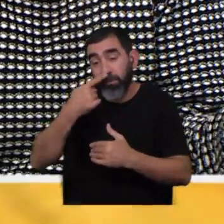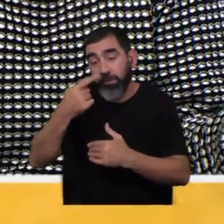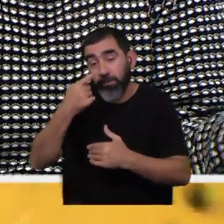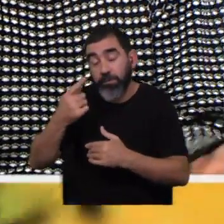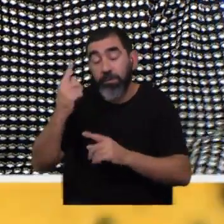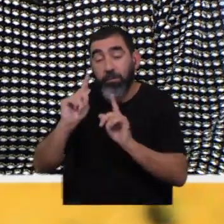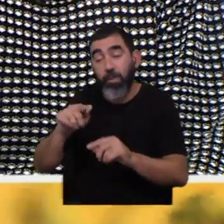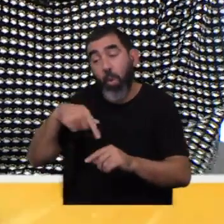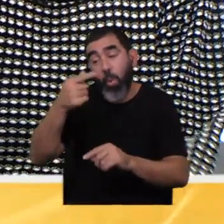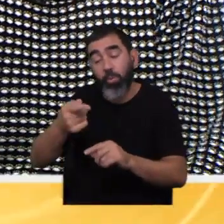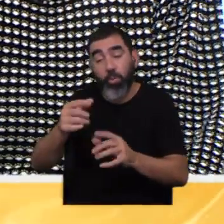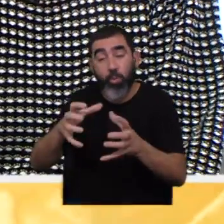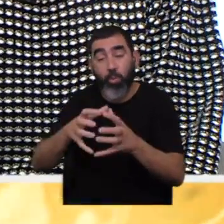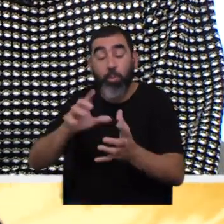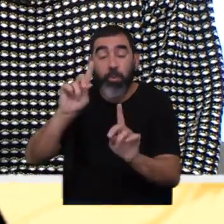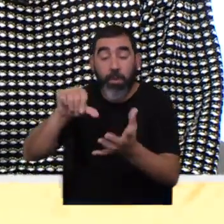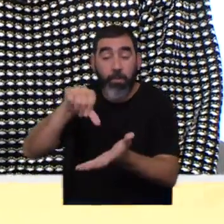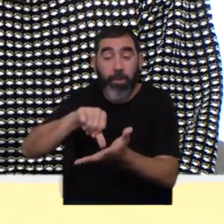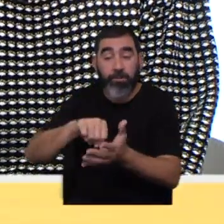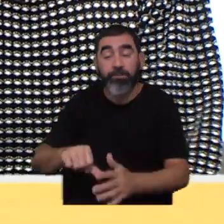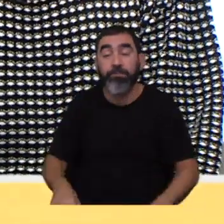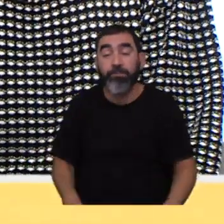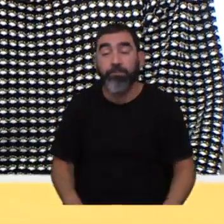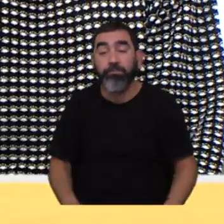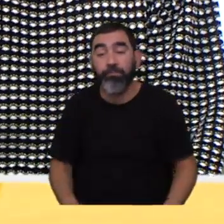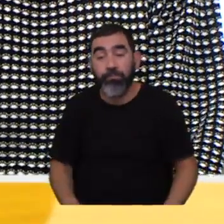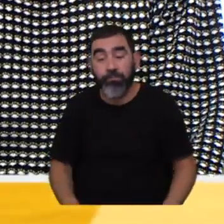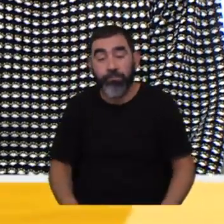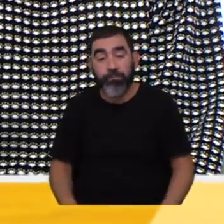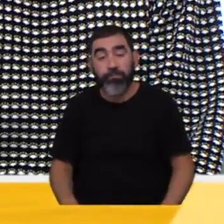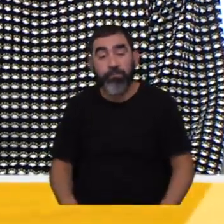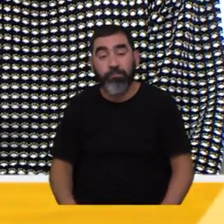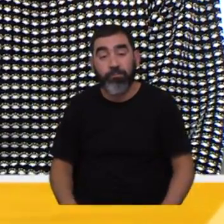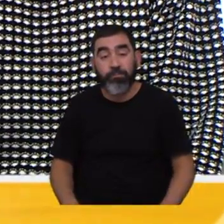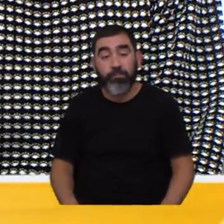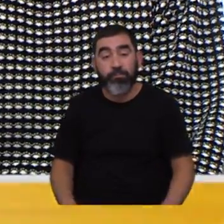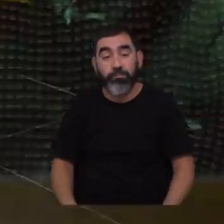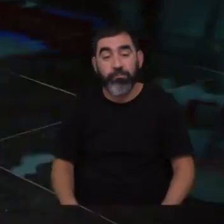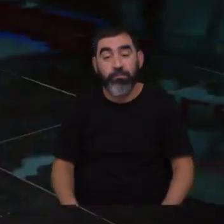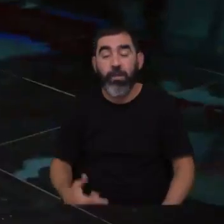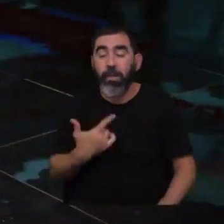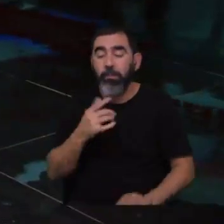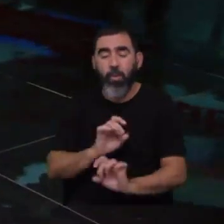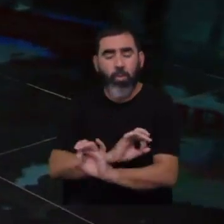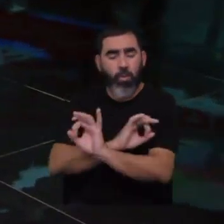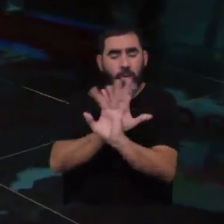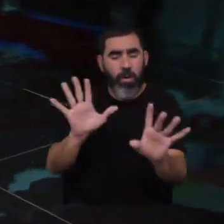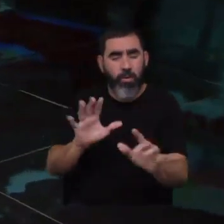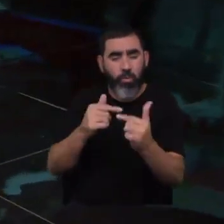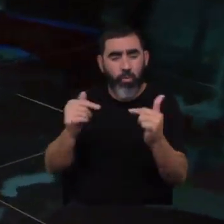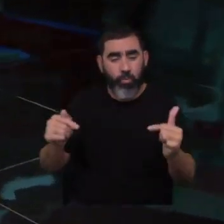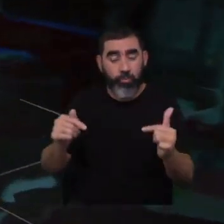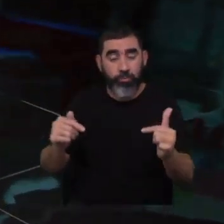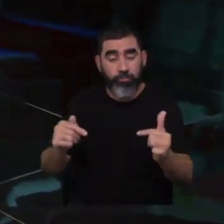intereses también de lo que es el país, ¿no? Claro. Pero hay una cosa, perdóname, Gonzalo, creo que es el ejemplo más claro de algunas de las cosas que